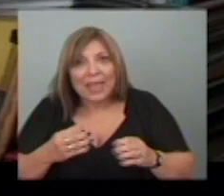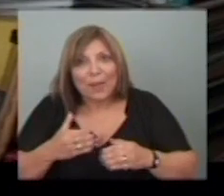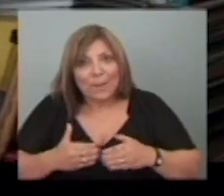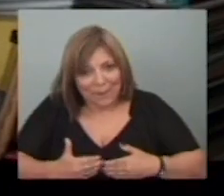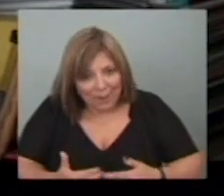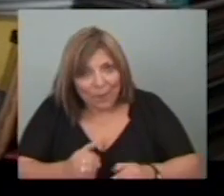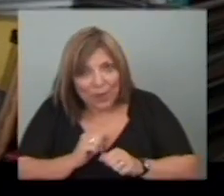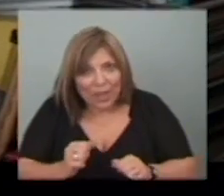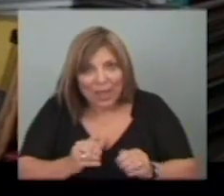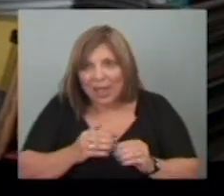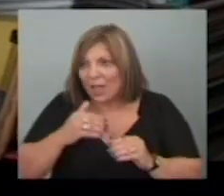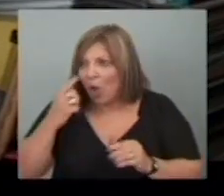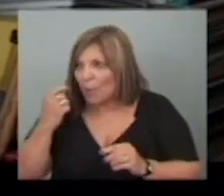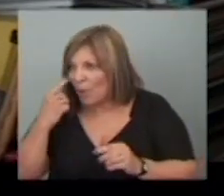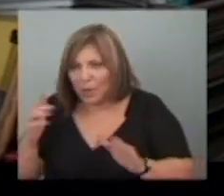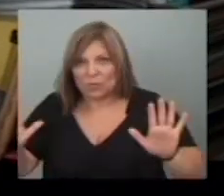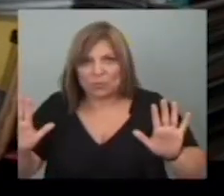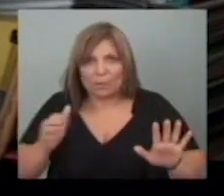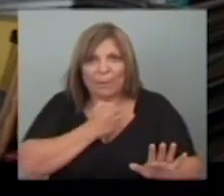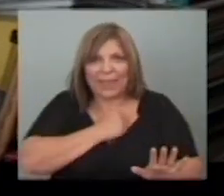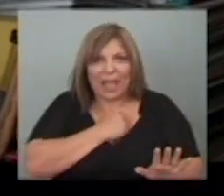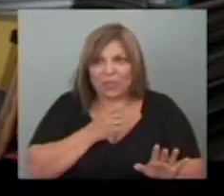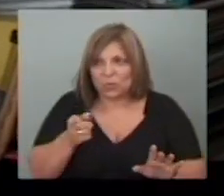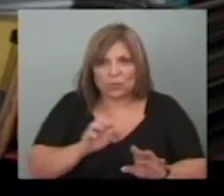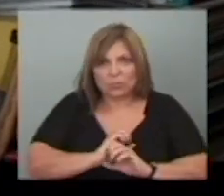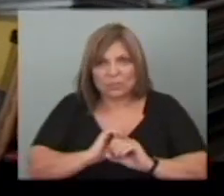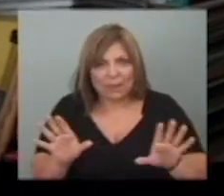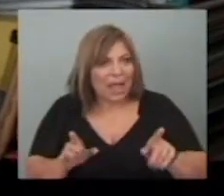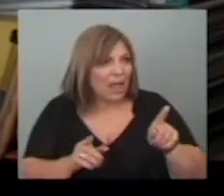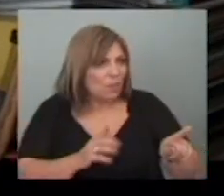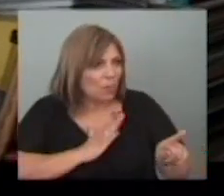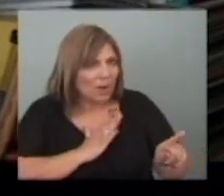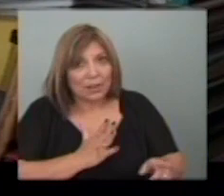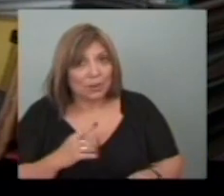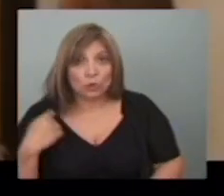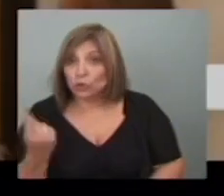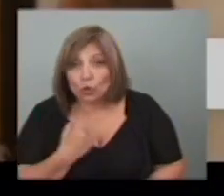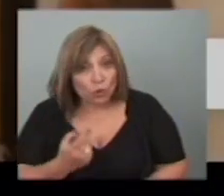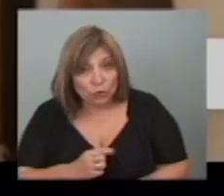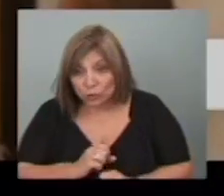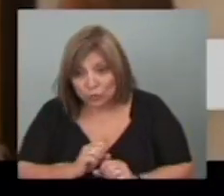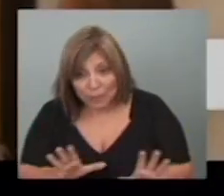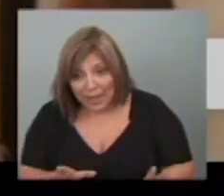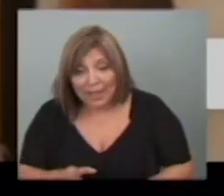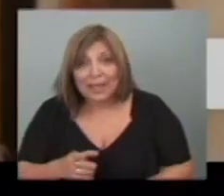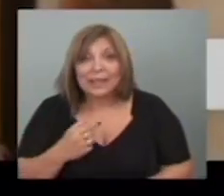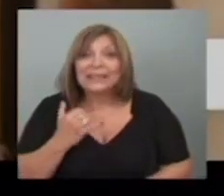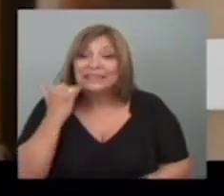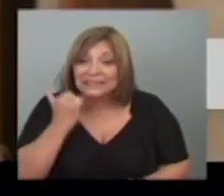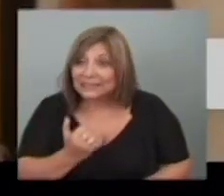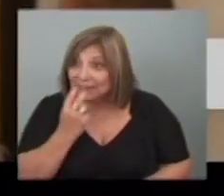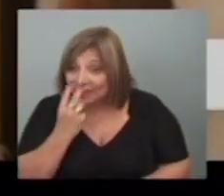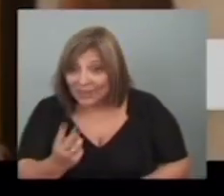aquello que esté por fuera de eso es pecado. Entonces, somos todos pecadores. Lo que sí está visto,